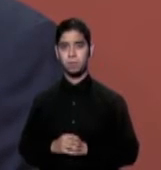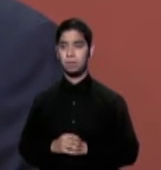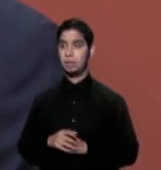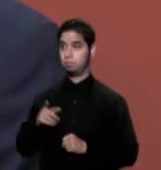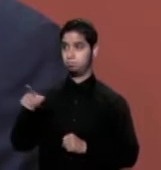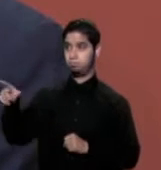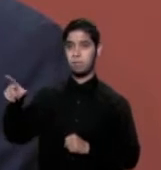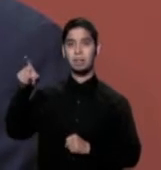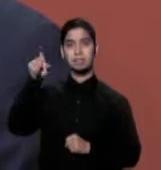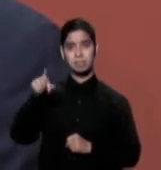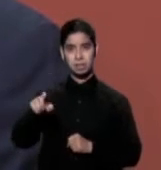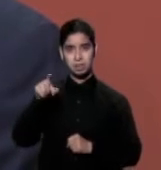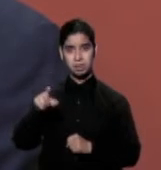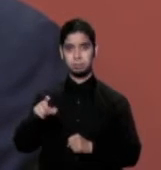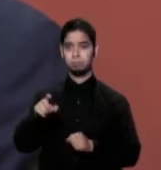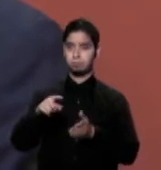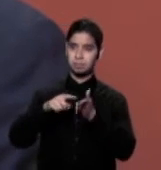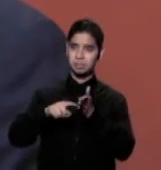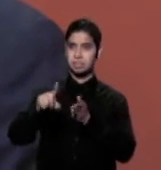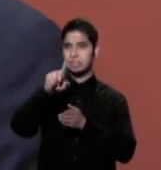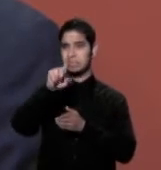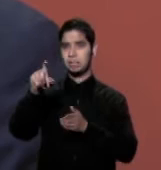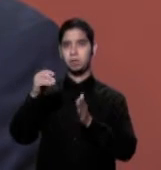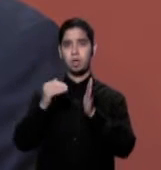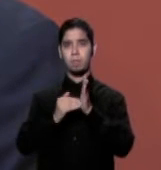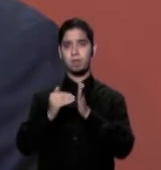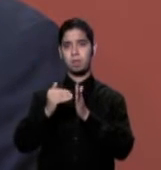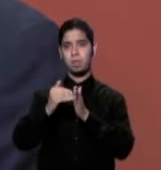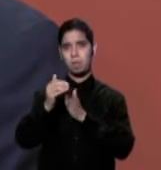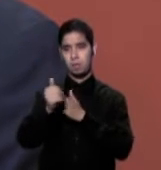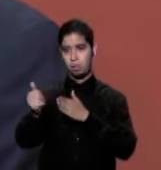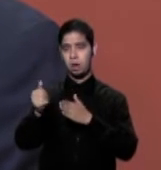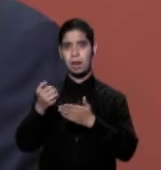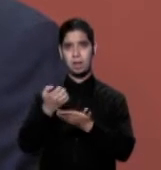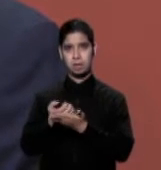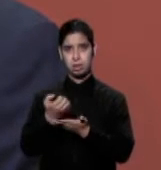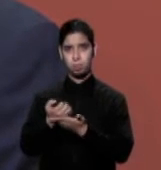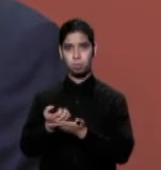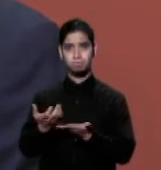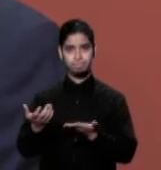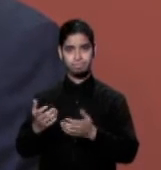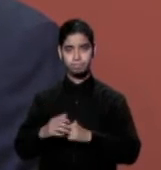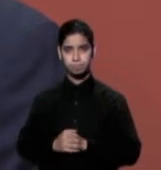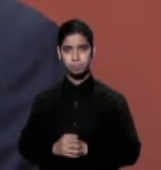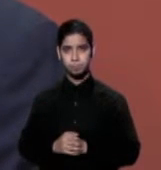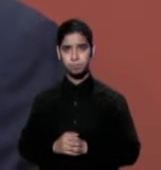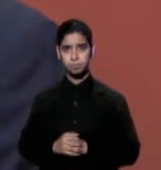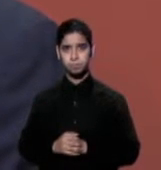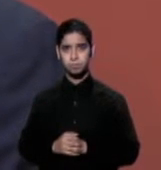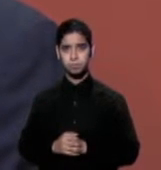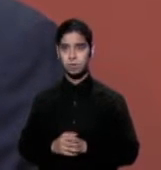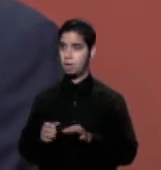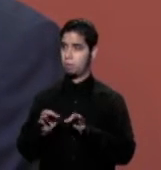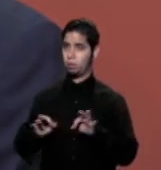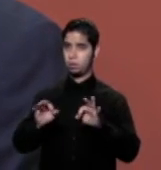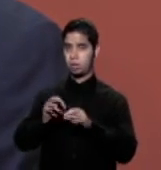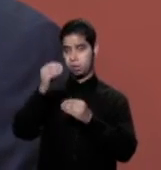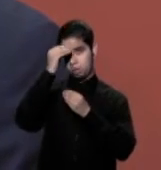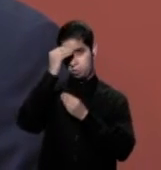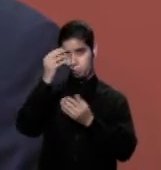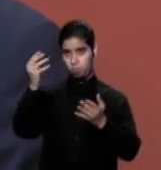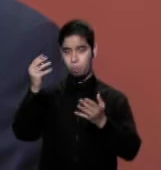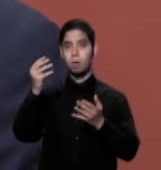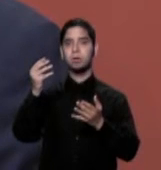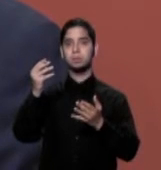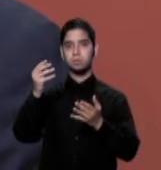millones de dólares en litigios los acreedores y nosotros. Importante subrayar que dólar que tengan que gastar en litigio es dólar que no va a tener